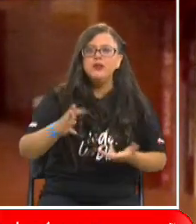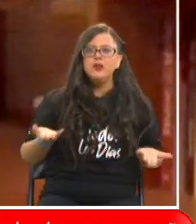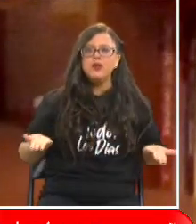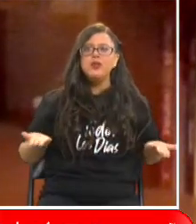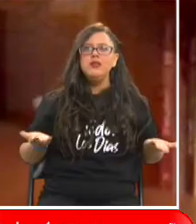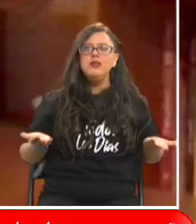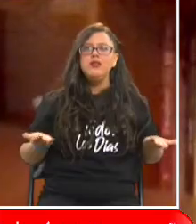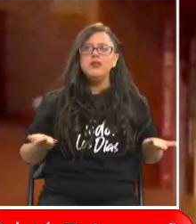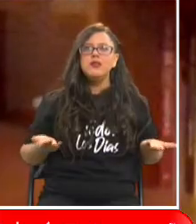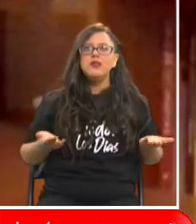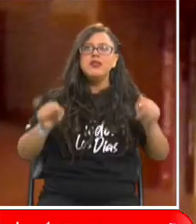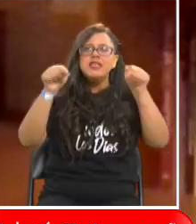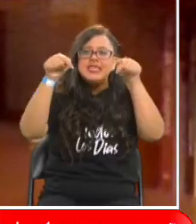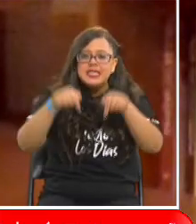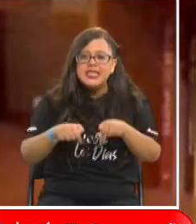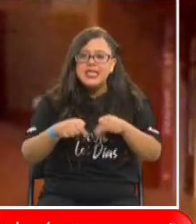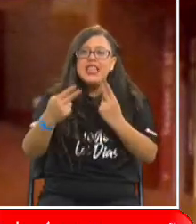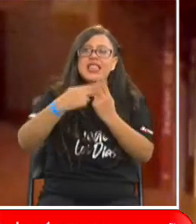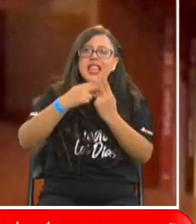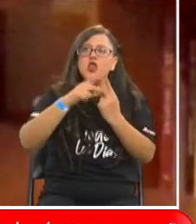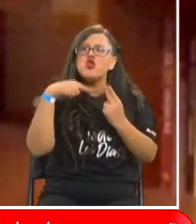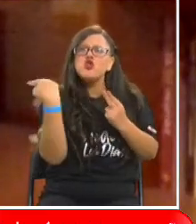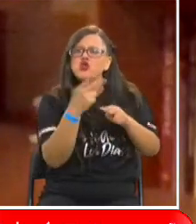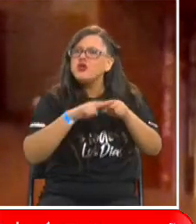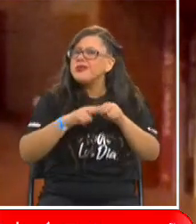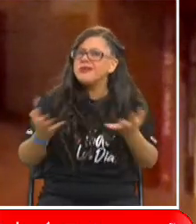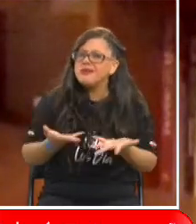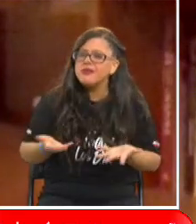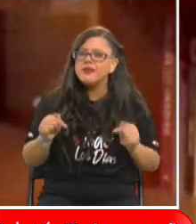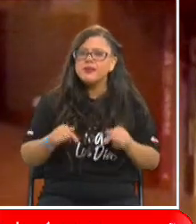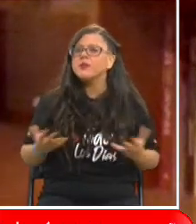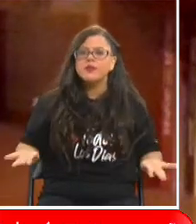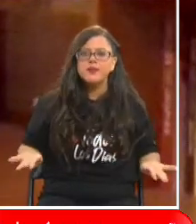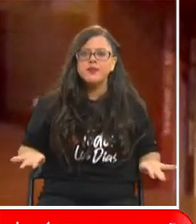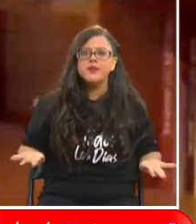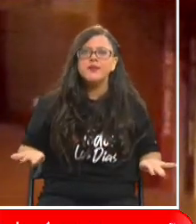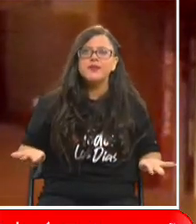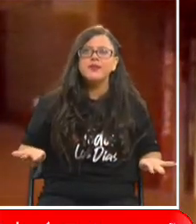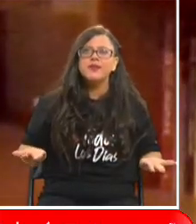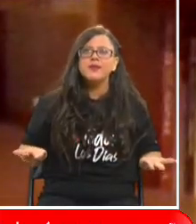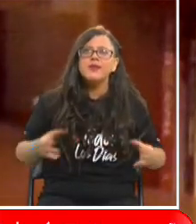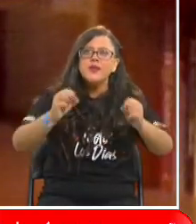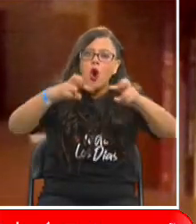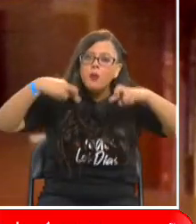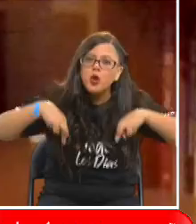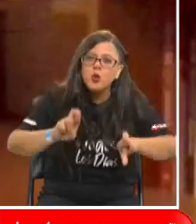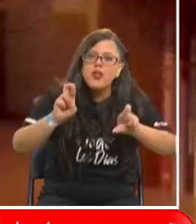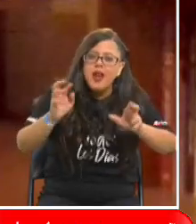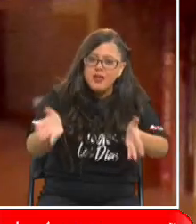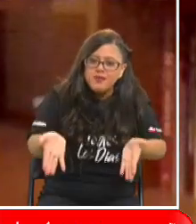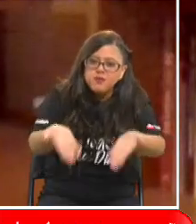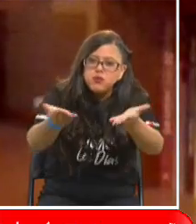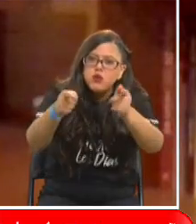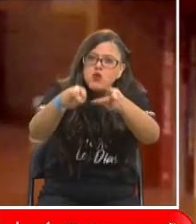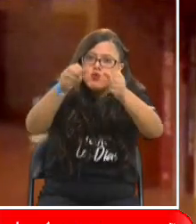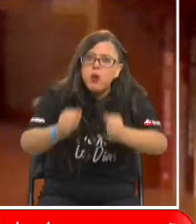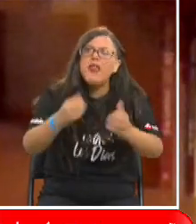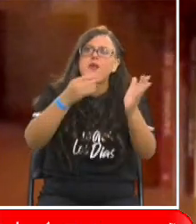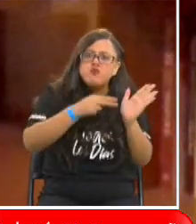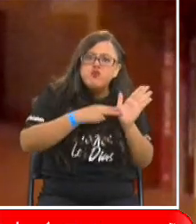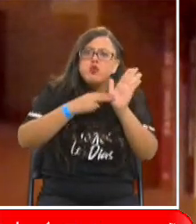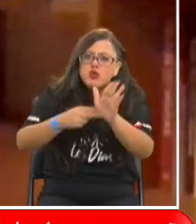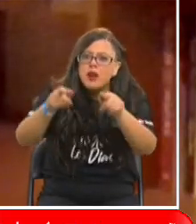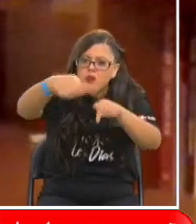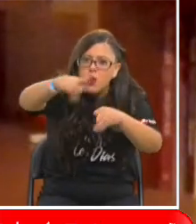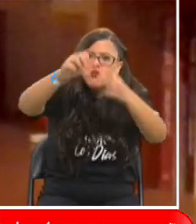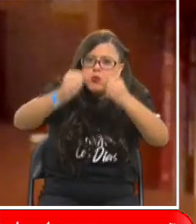Yo creo que lo que aportamos en Teletón es darle una oportunidad que sean capaces de demostrar lo que ellos